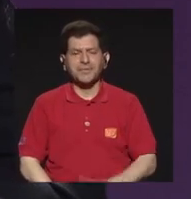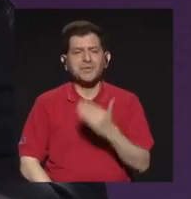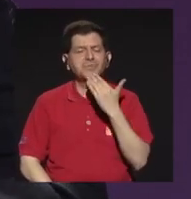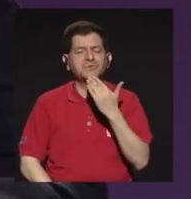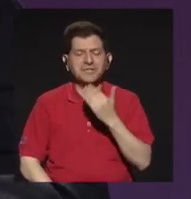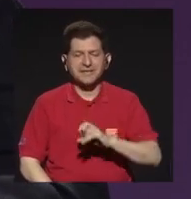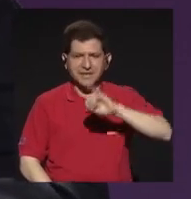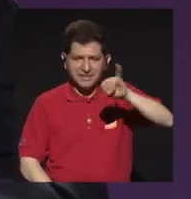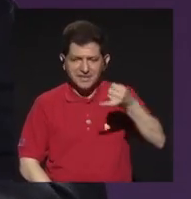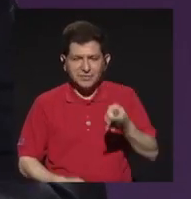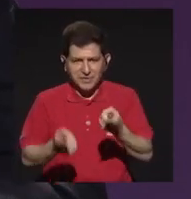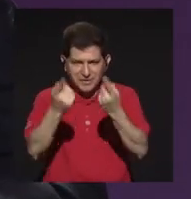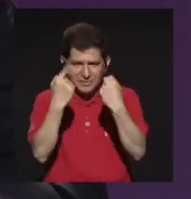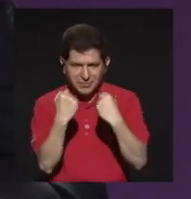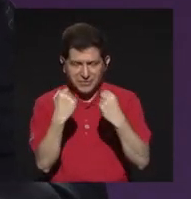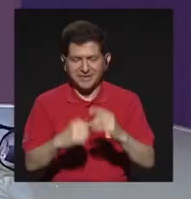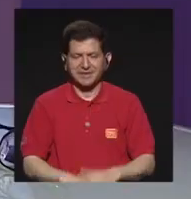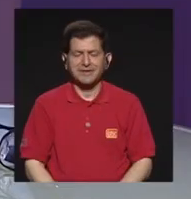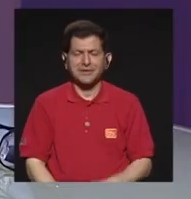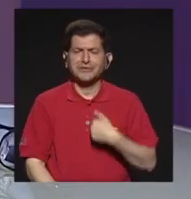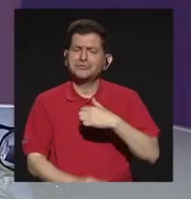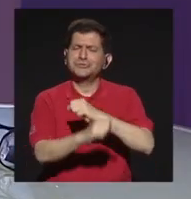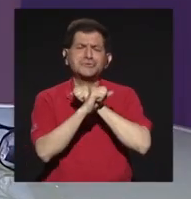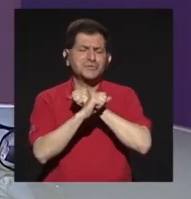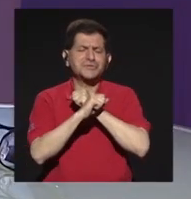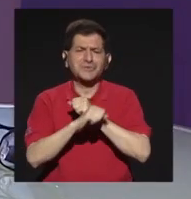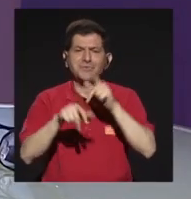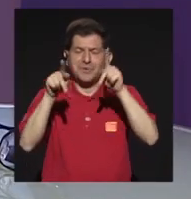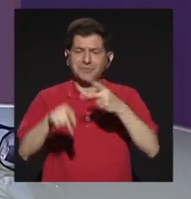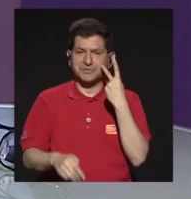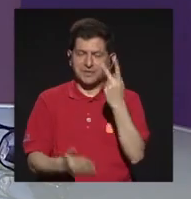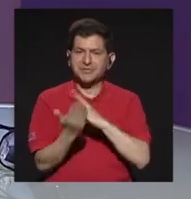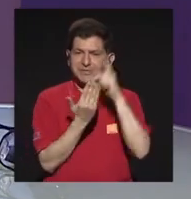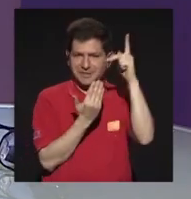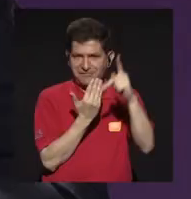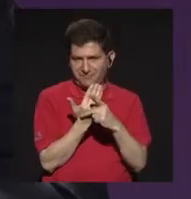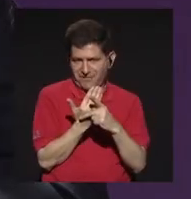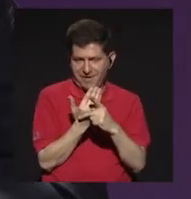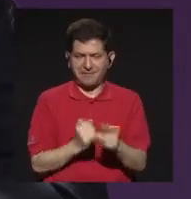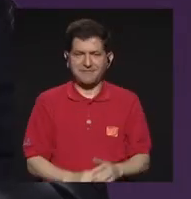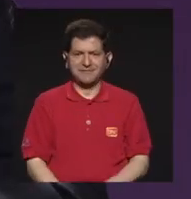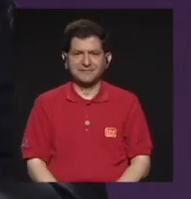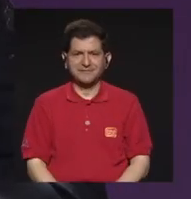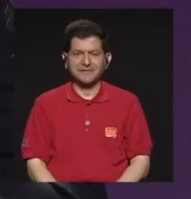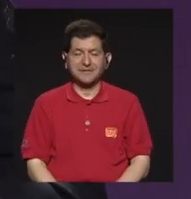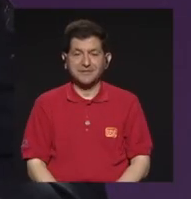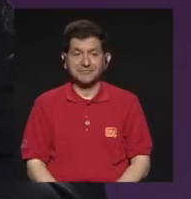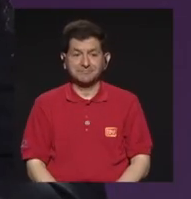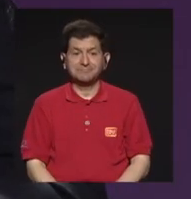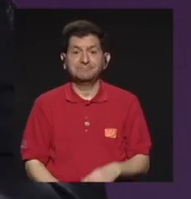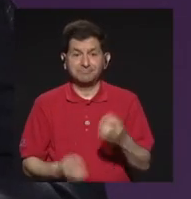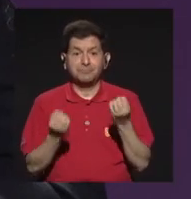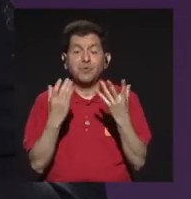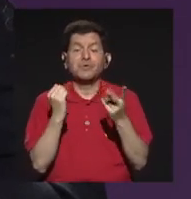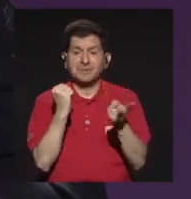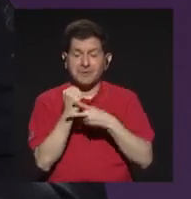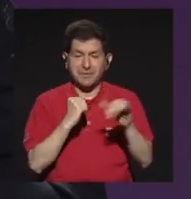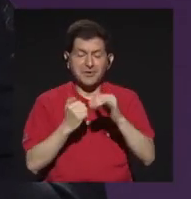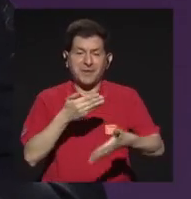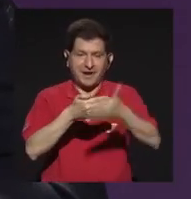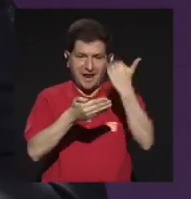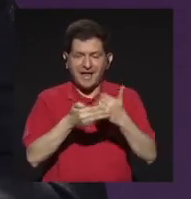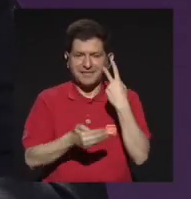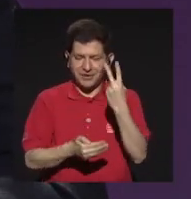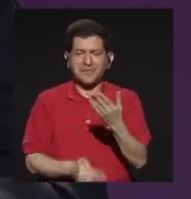por habernos acompañado estoy seguro que para quienes vean el programa lograr muchas veces como han visto el anterior